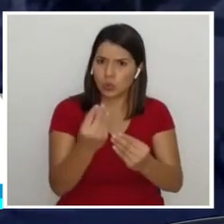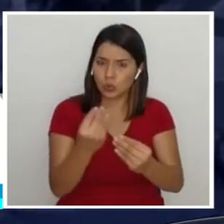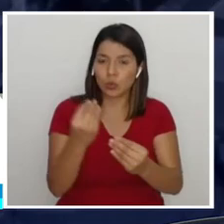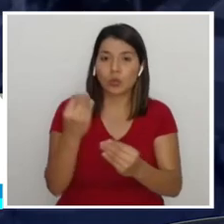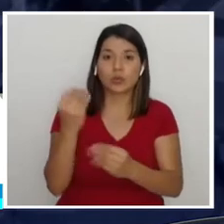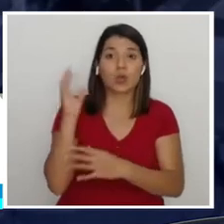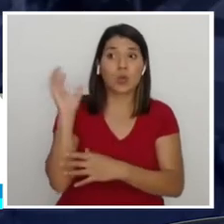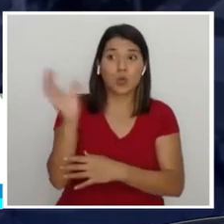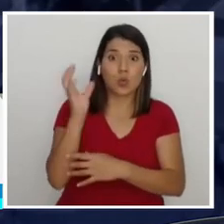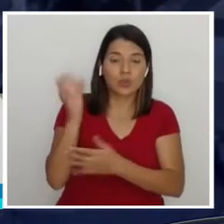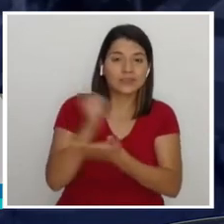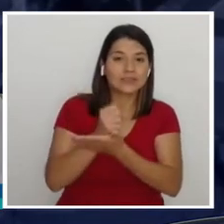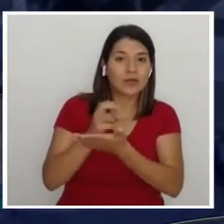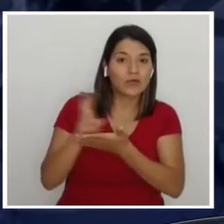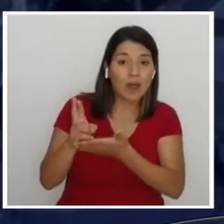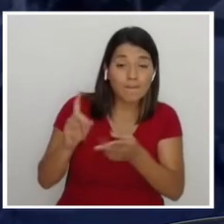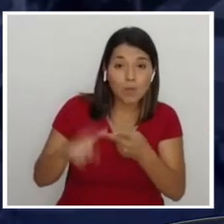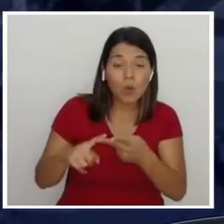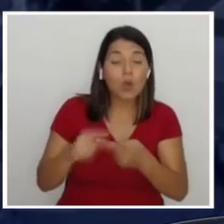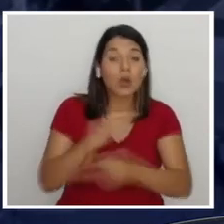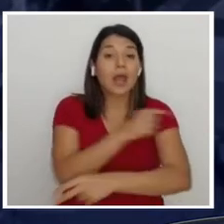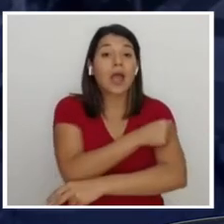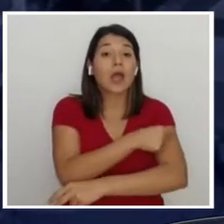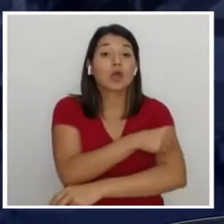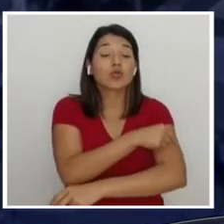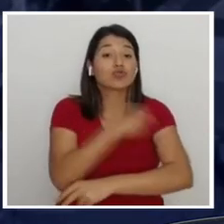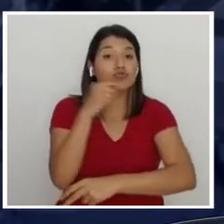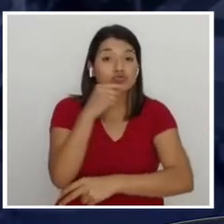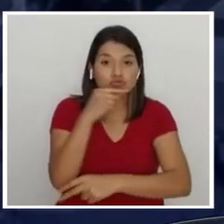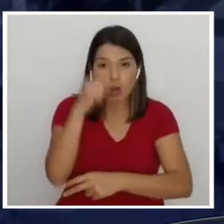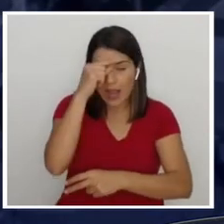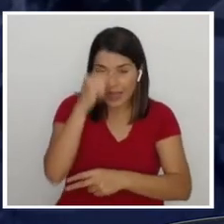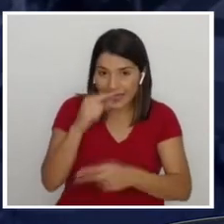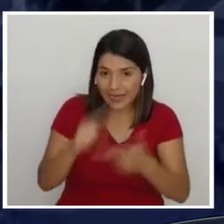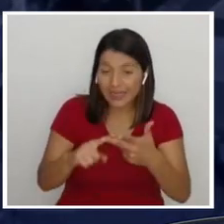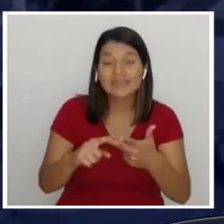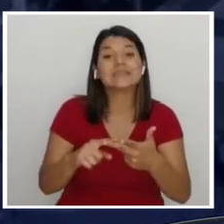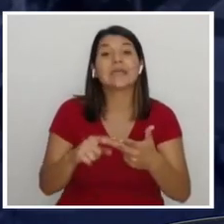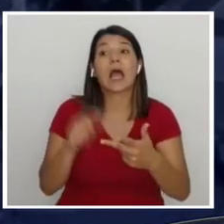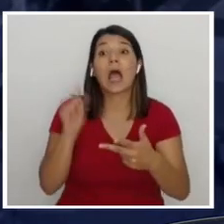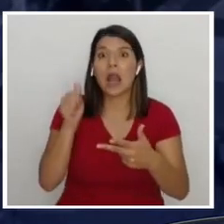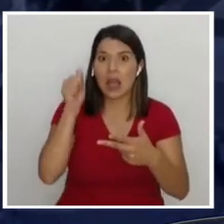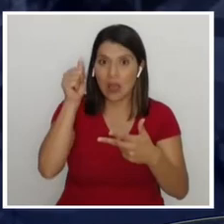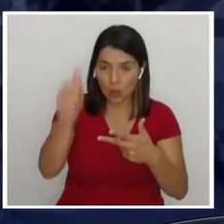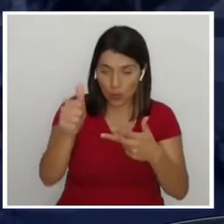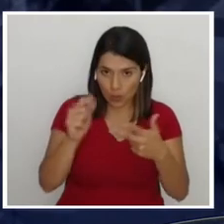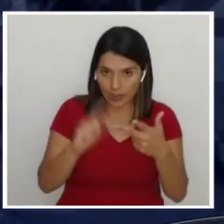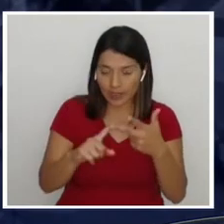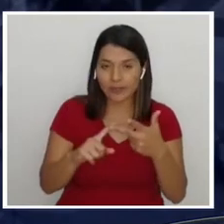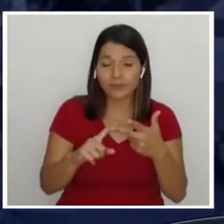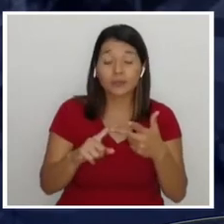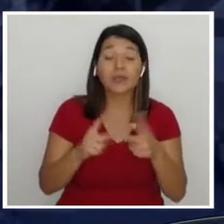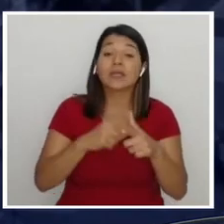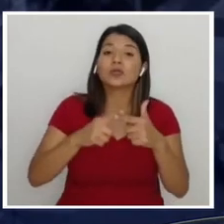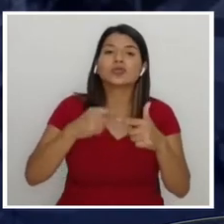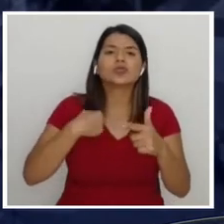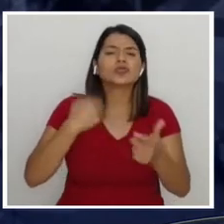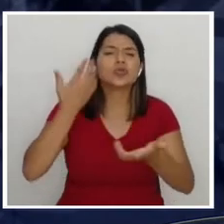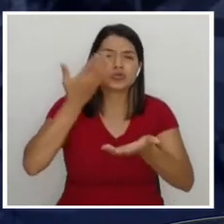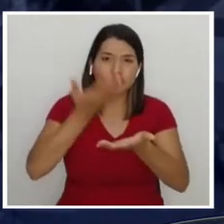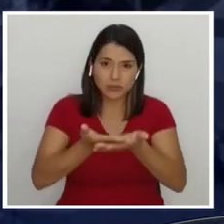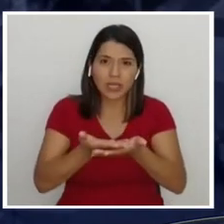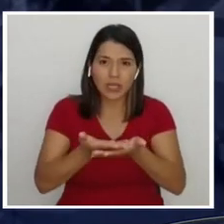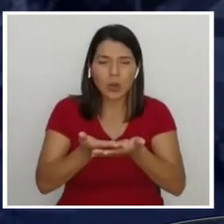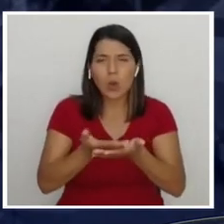Roja, de Grecia, de Alajuela, las 3 primeras unidades. Yo llego